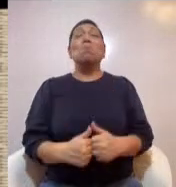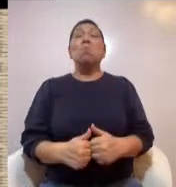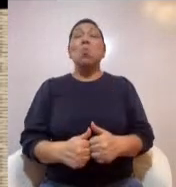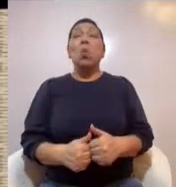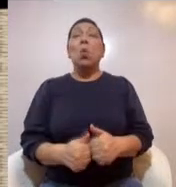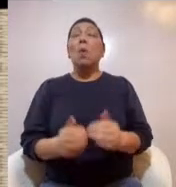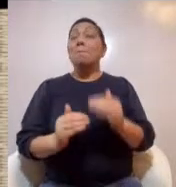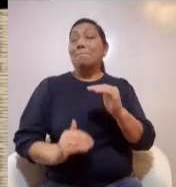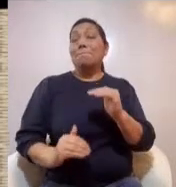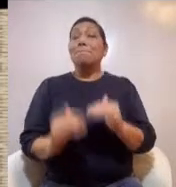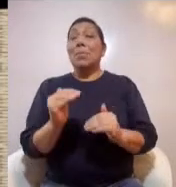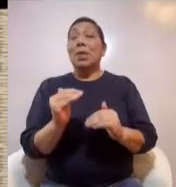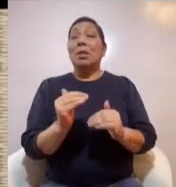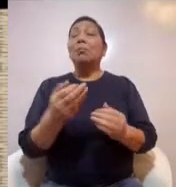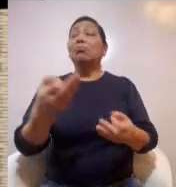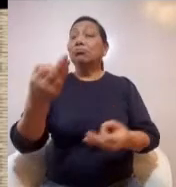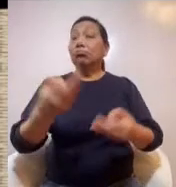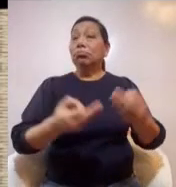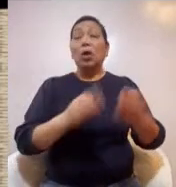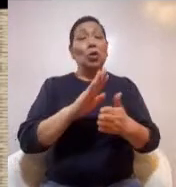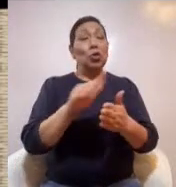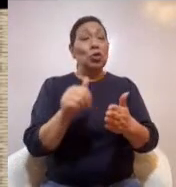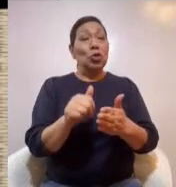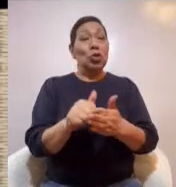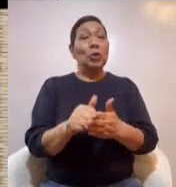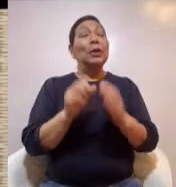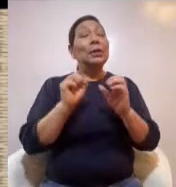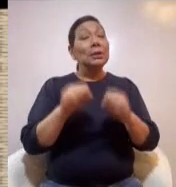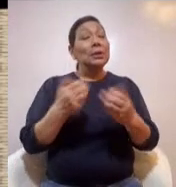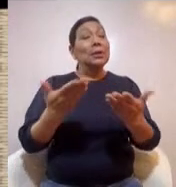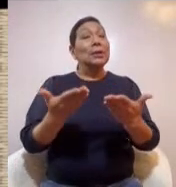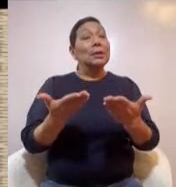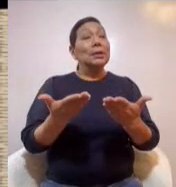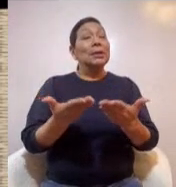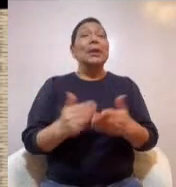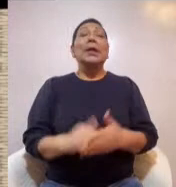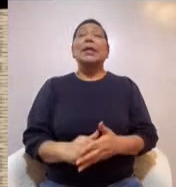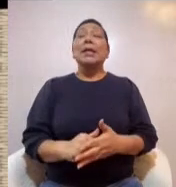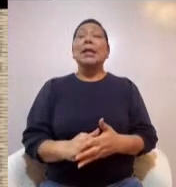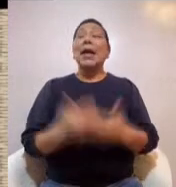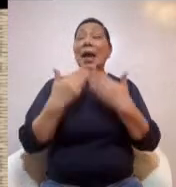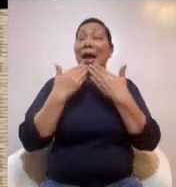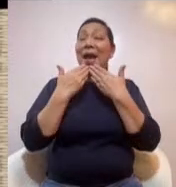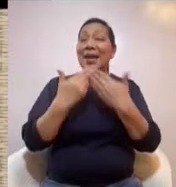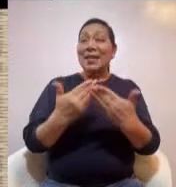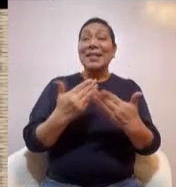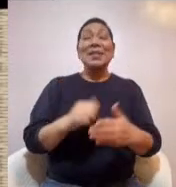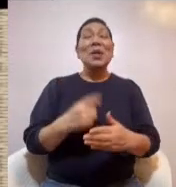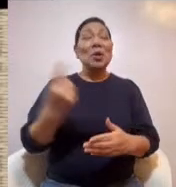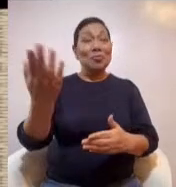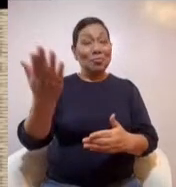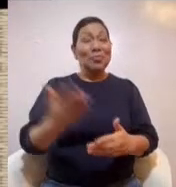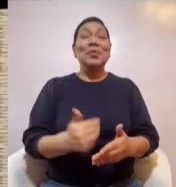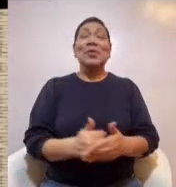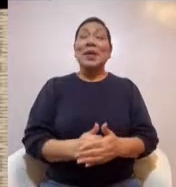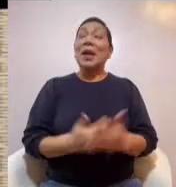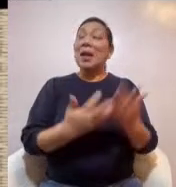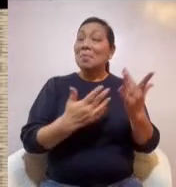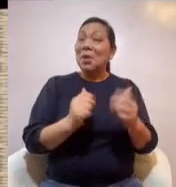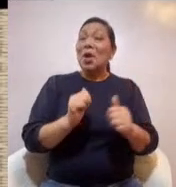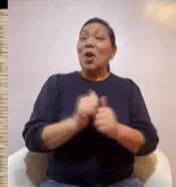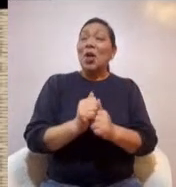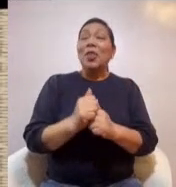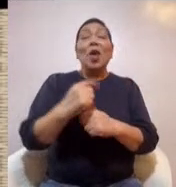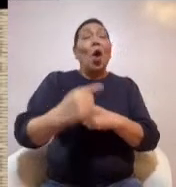tenemos un mayor presupuesto y todos los elementos que usted ha señalado. Le agradezco muchísimo, doctora,